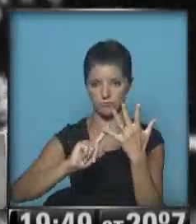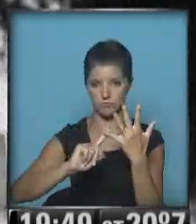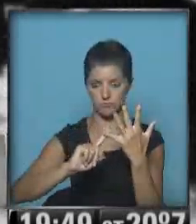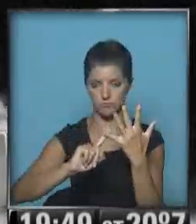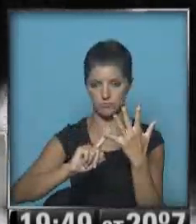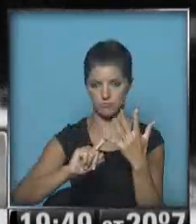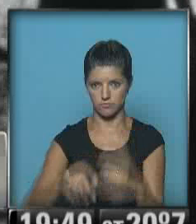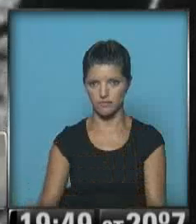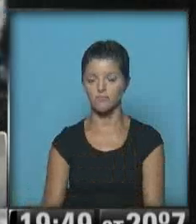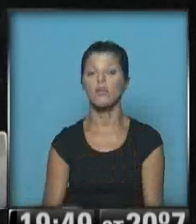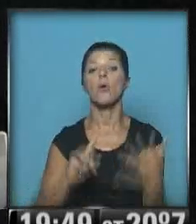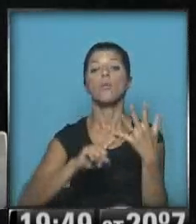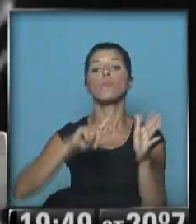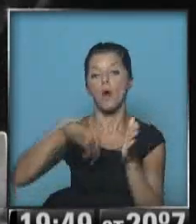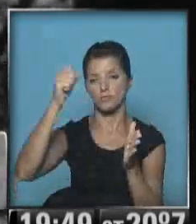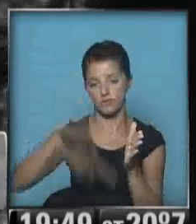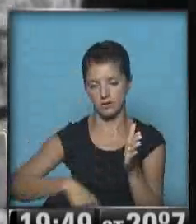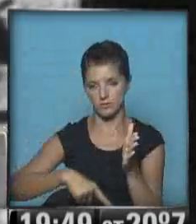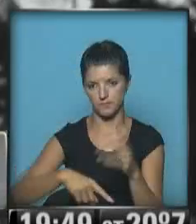Rosario Buenos